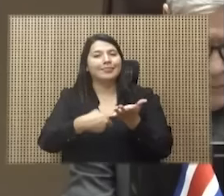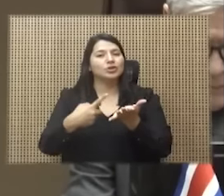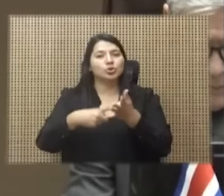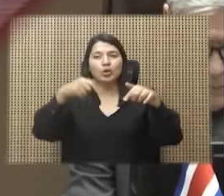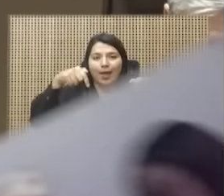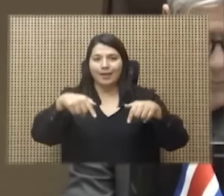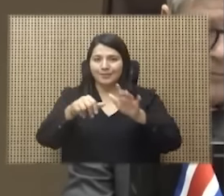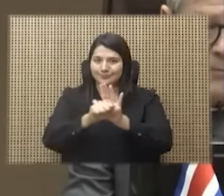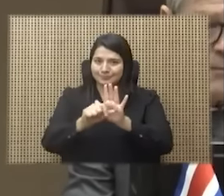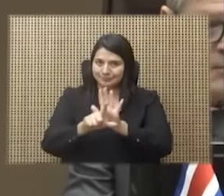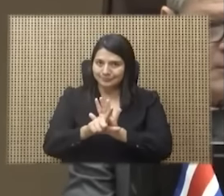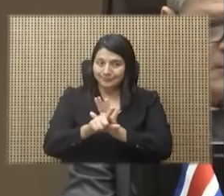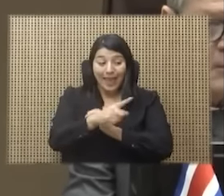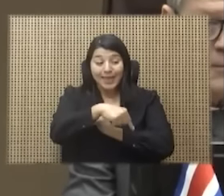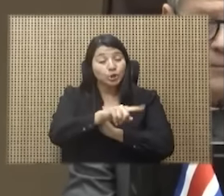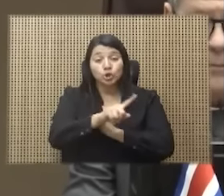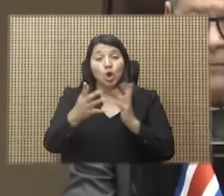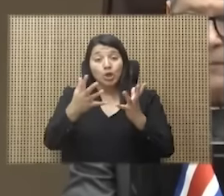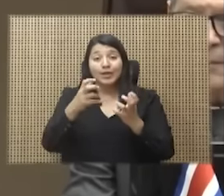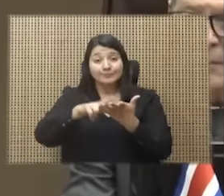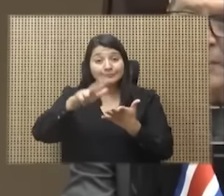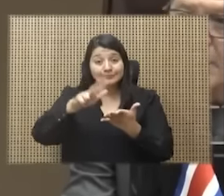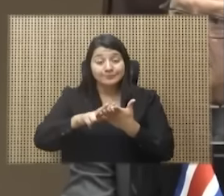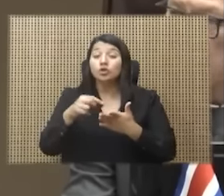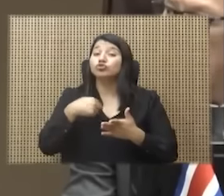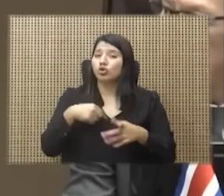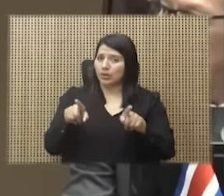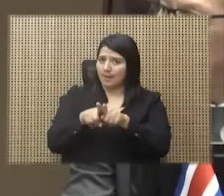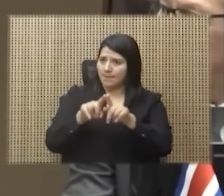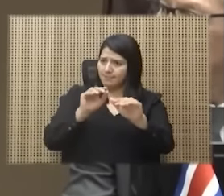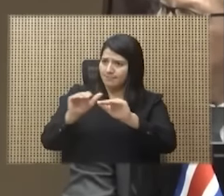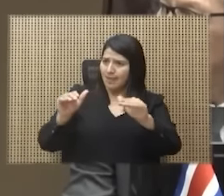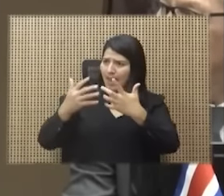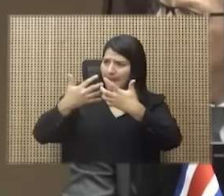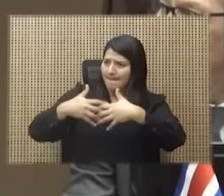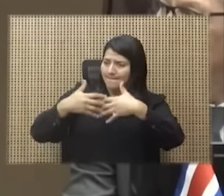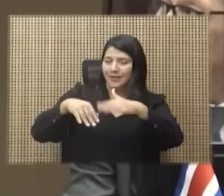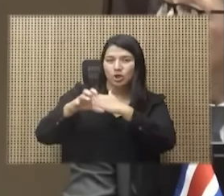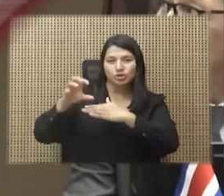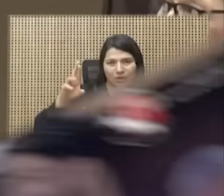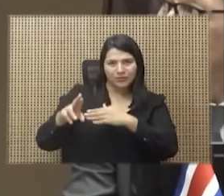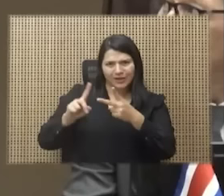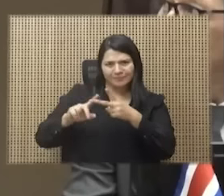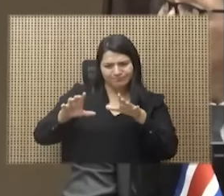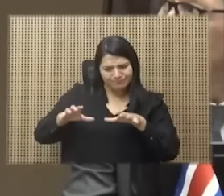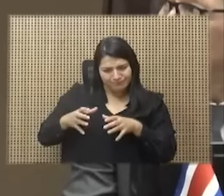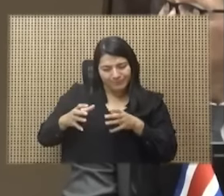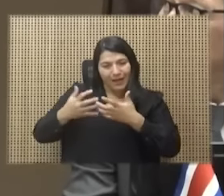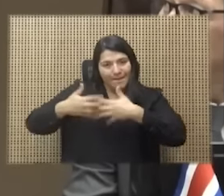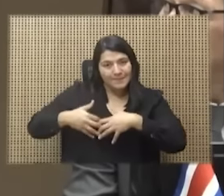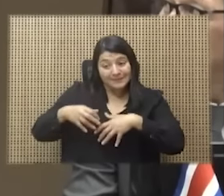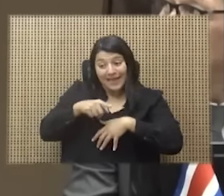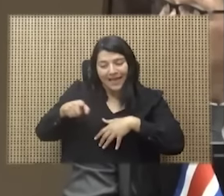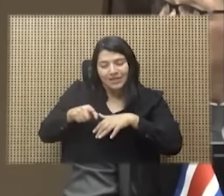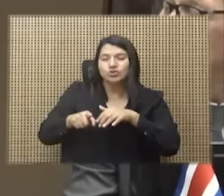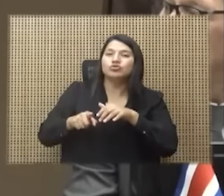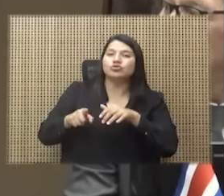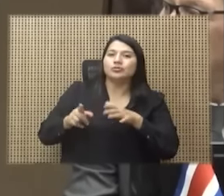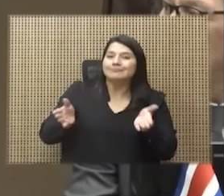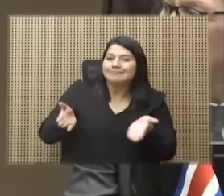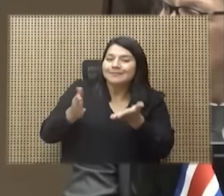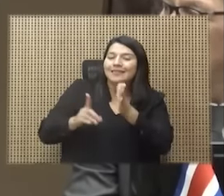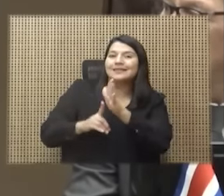Le hago un llamado también a la empresa costarricense y a las cámaras que generan desarrollo para que sean mucho más protagonistas en